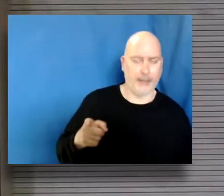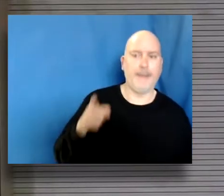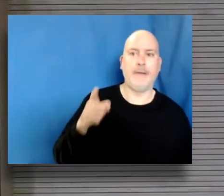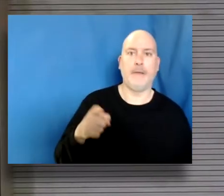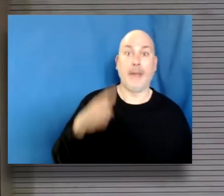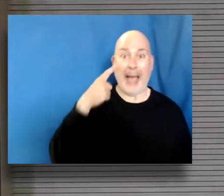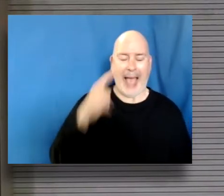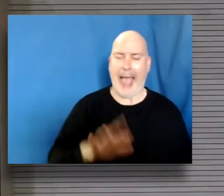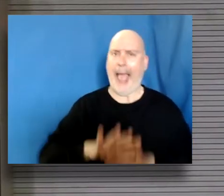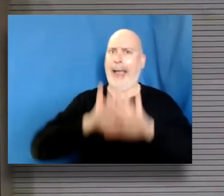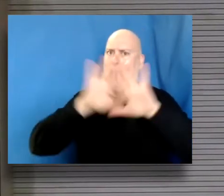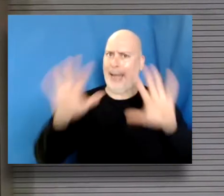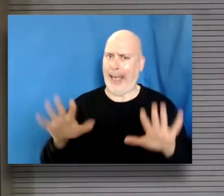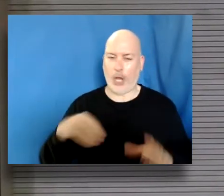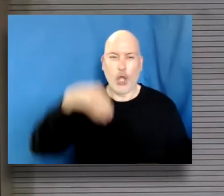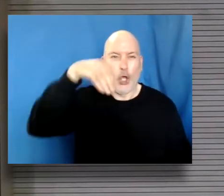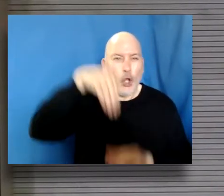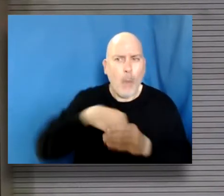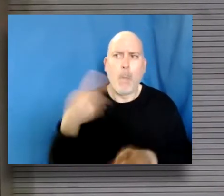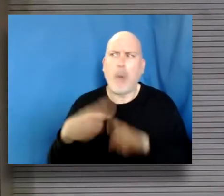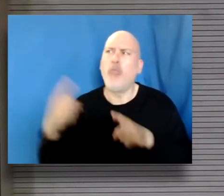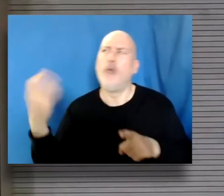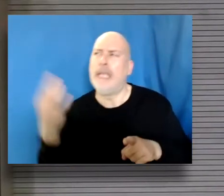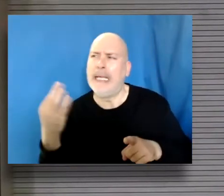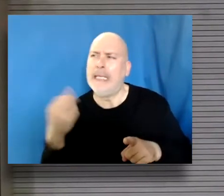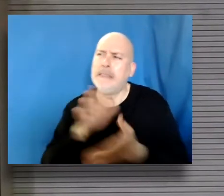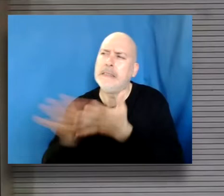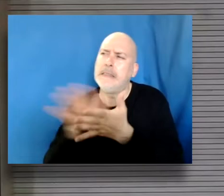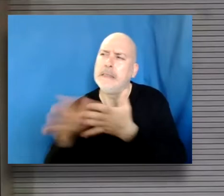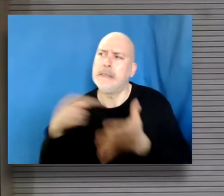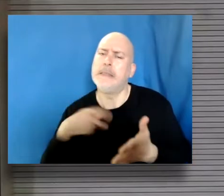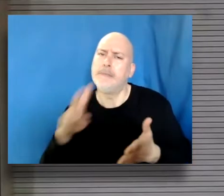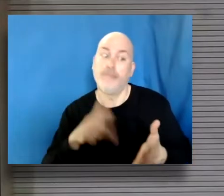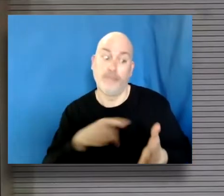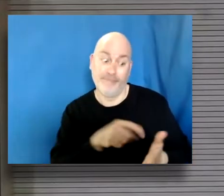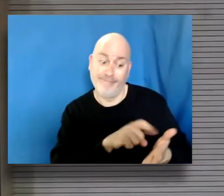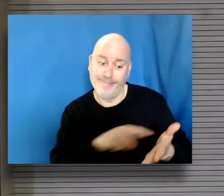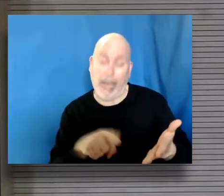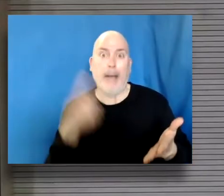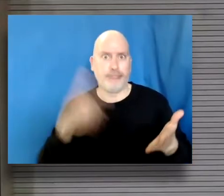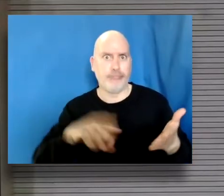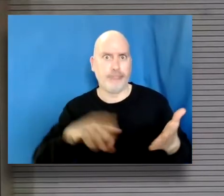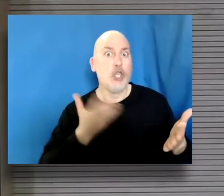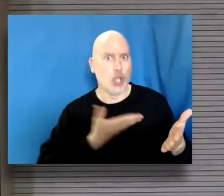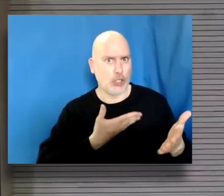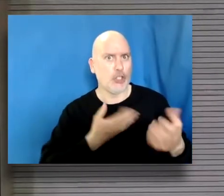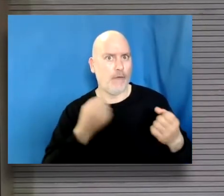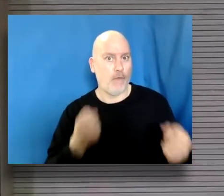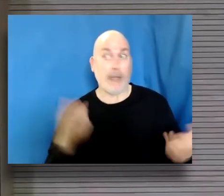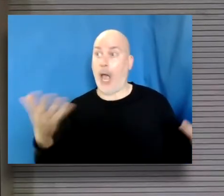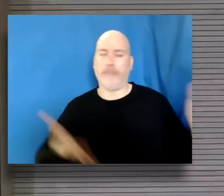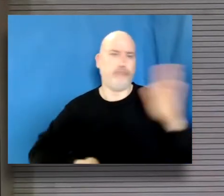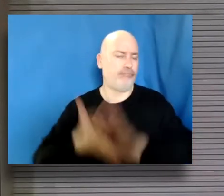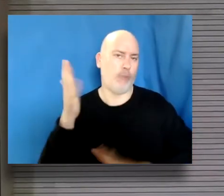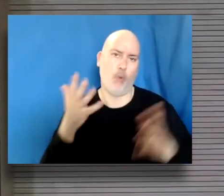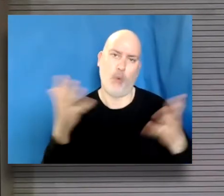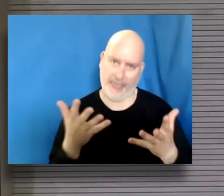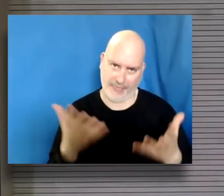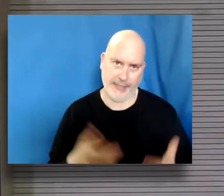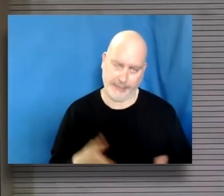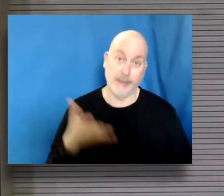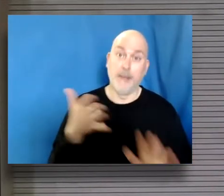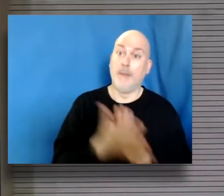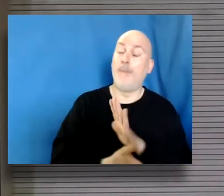de las sustancias componentes del producto son tóxicas o no. En caso de que lo fueran, pues se tendría que consultar en un centro de urgencias, ¿vale? Porque a